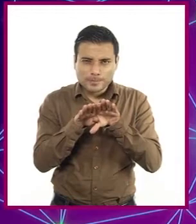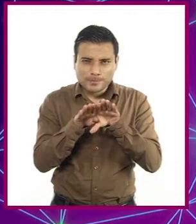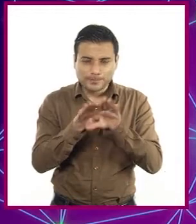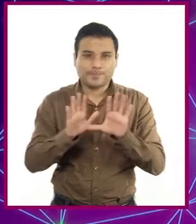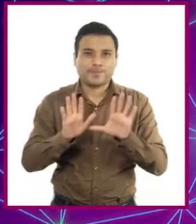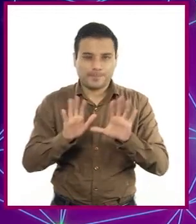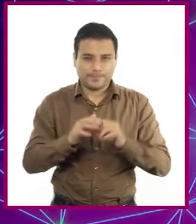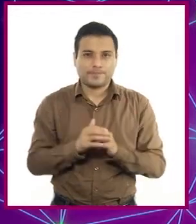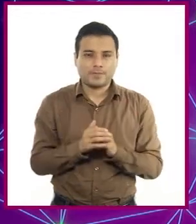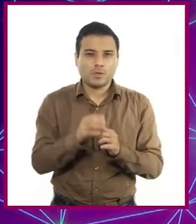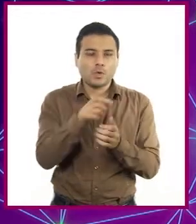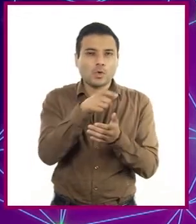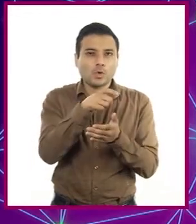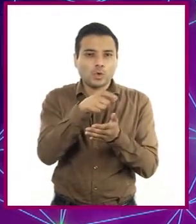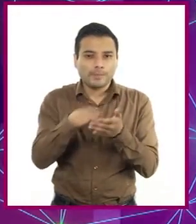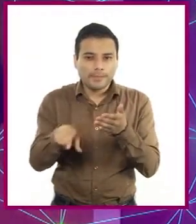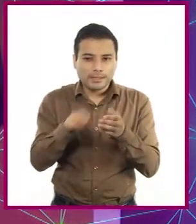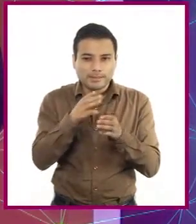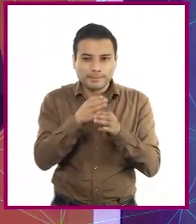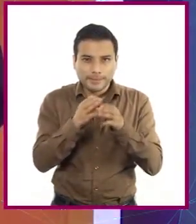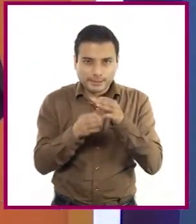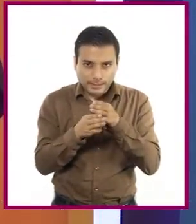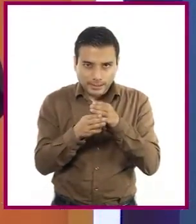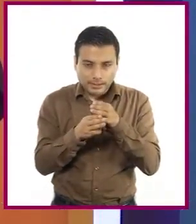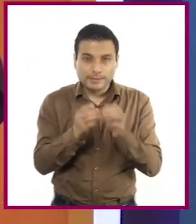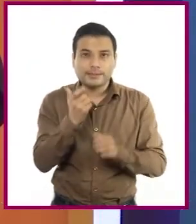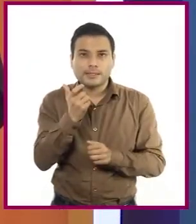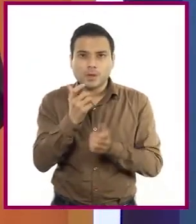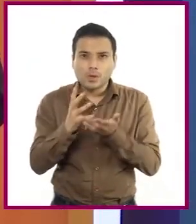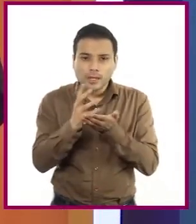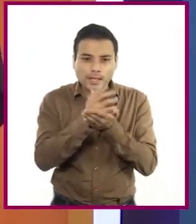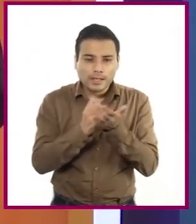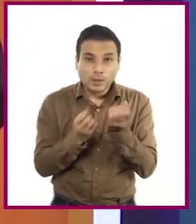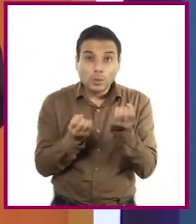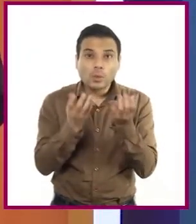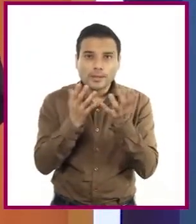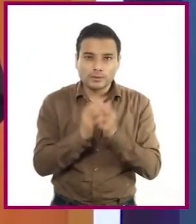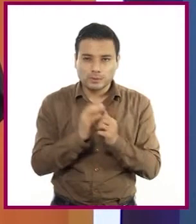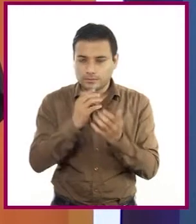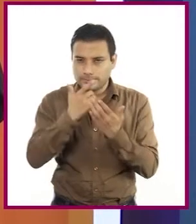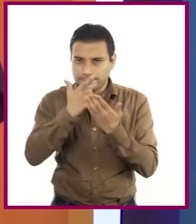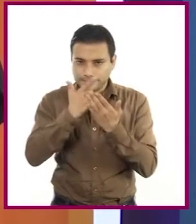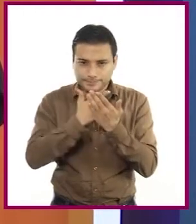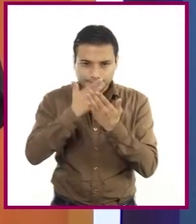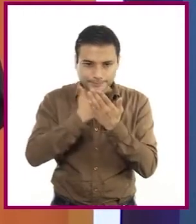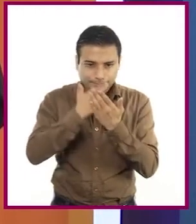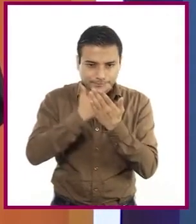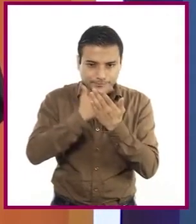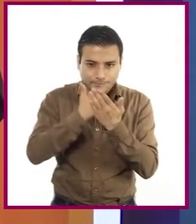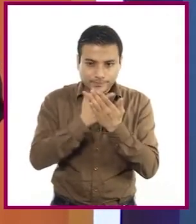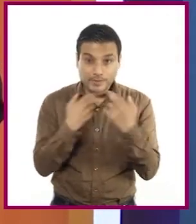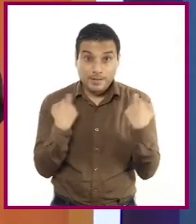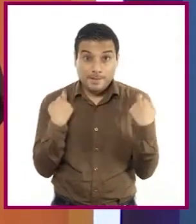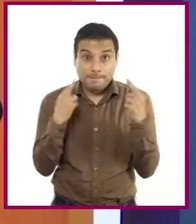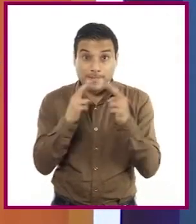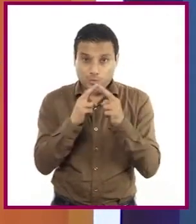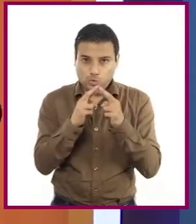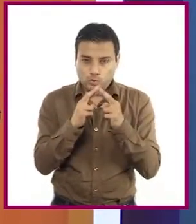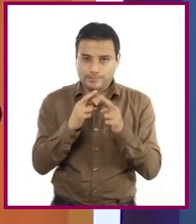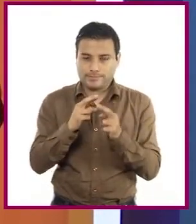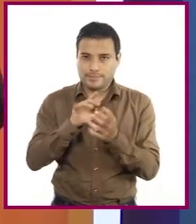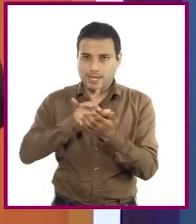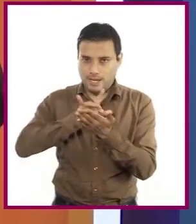para la compra de los materiales como el monto de las ganancias. Con ayuda de sus maestras y maestros de las